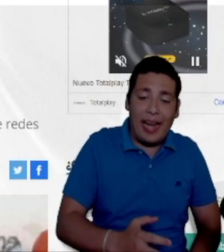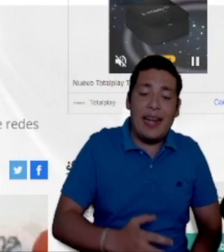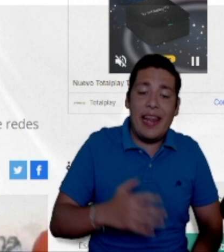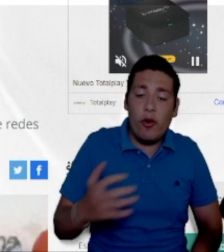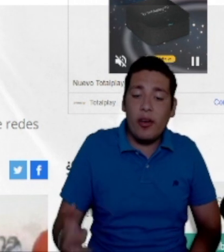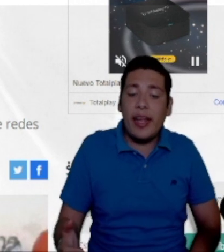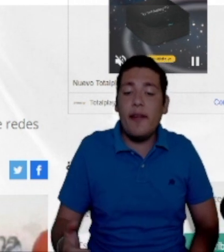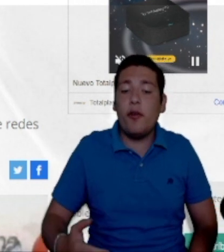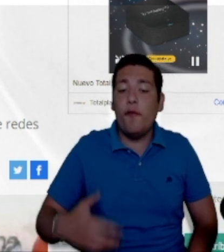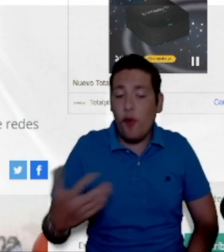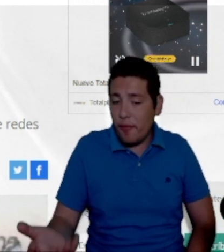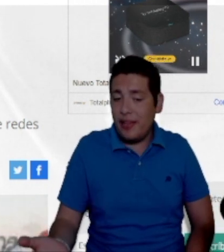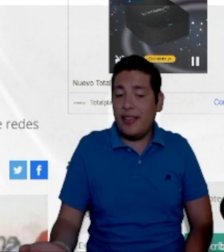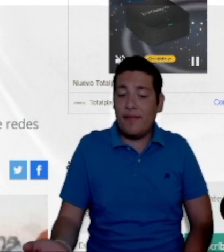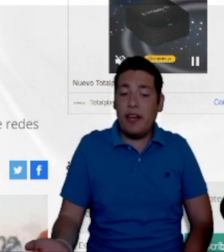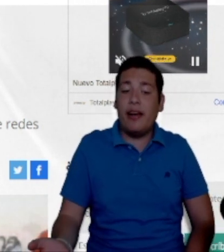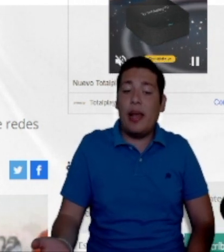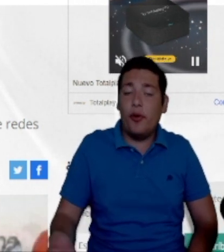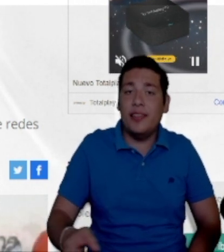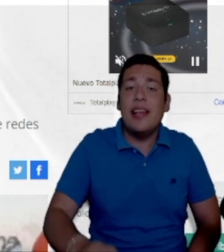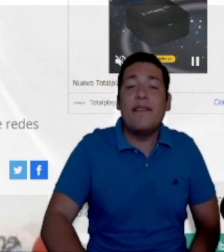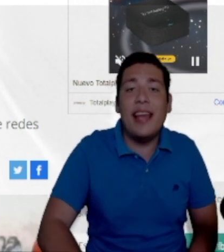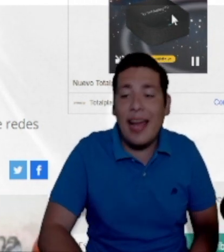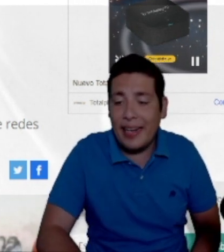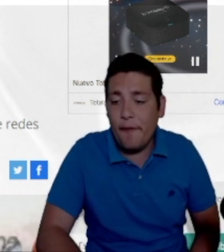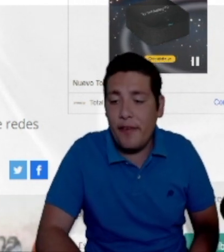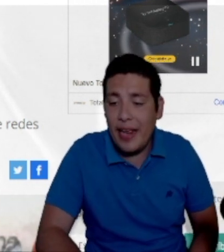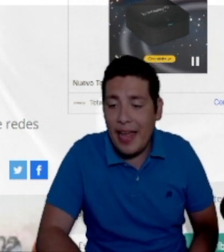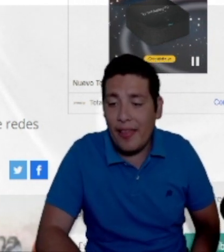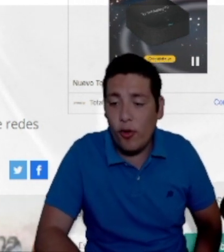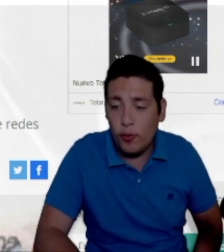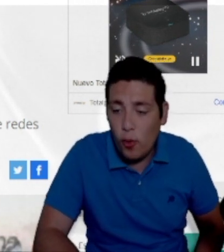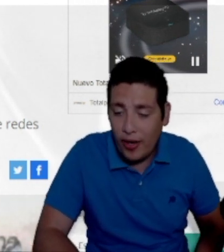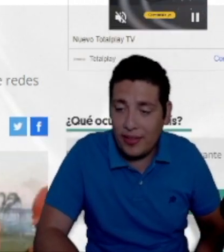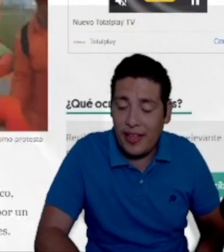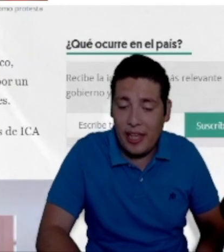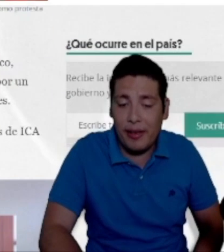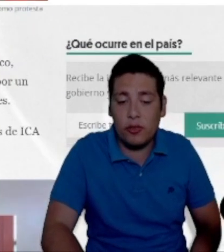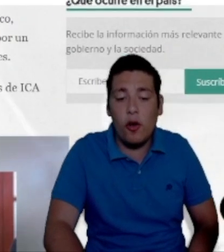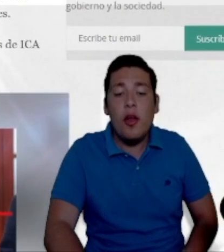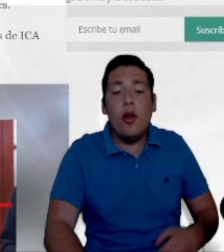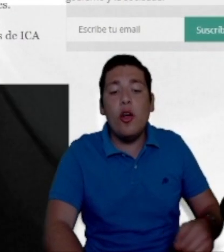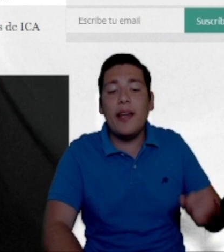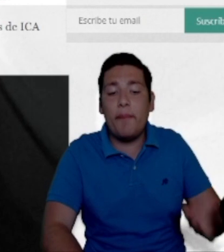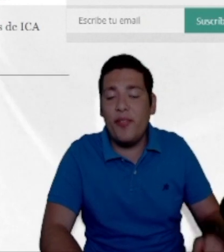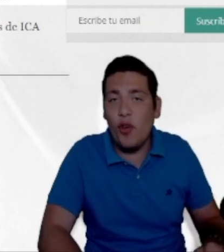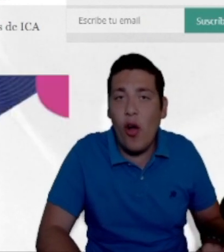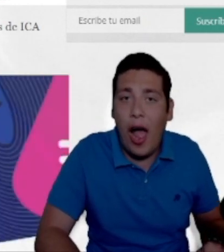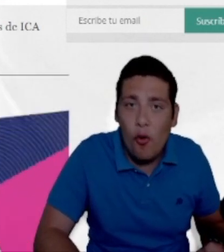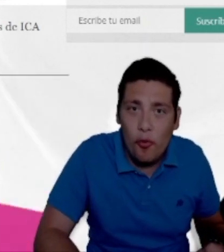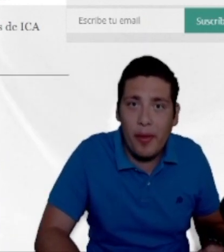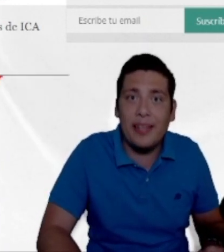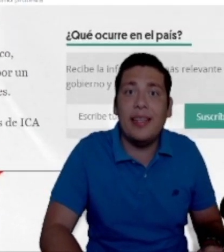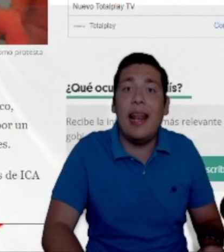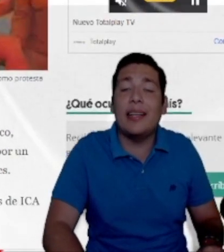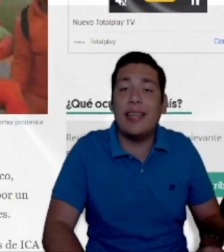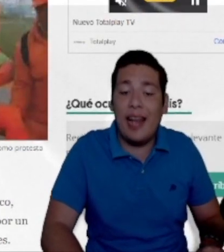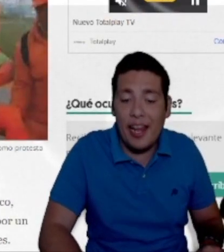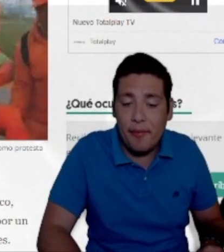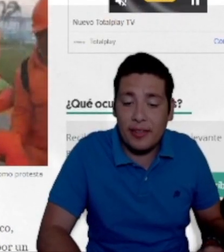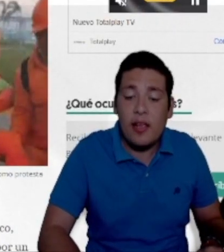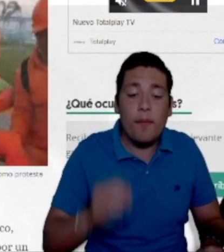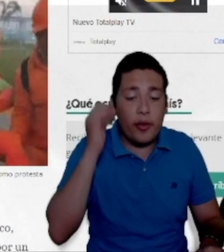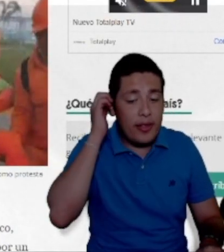empresa ICA negó que inconformes sean trabajadores de la refinería de Dos Bocas en Tabasco, lo que prendió aún más